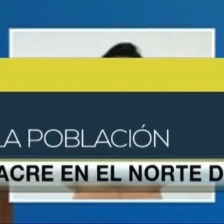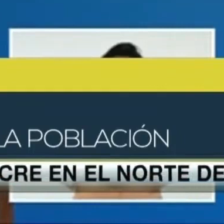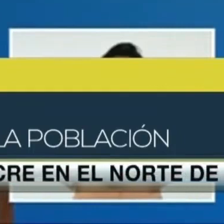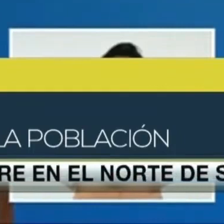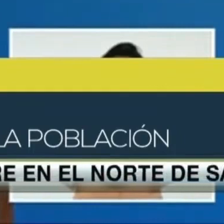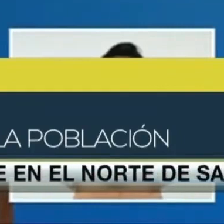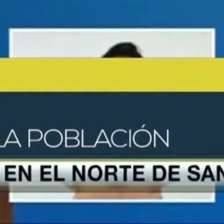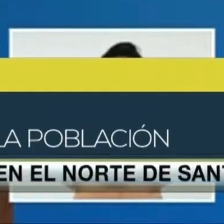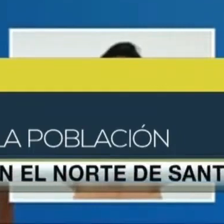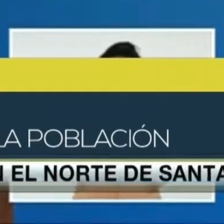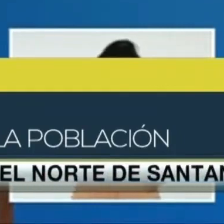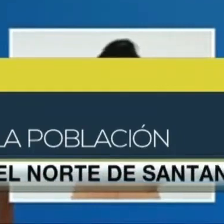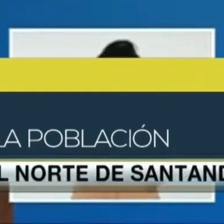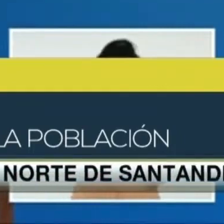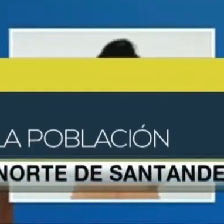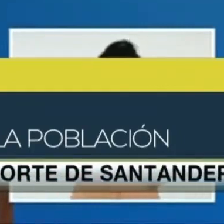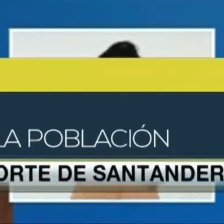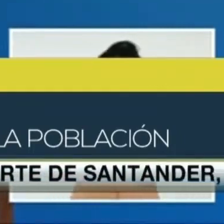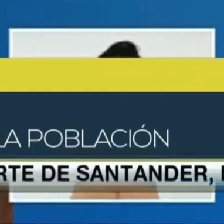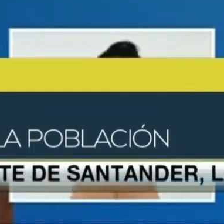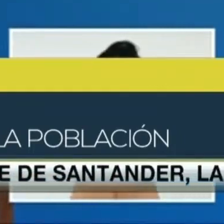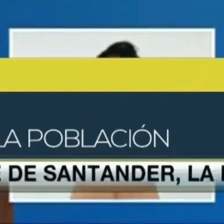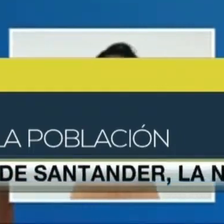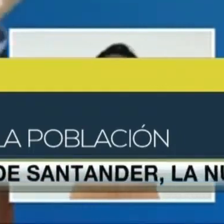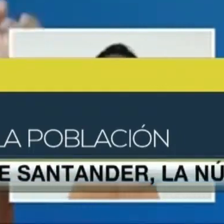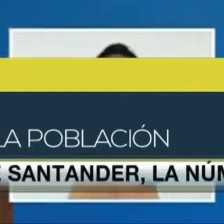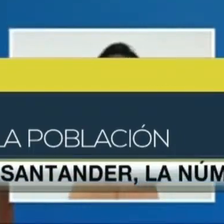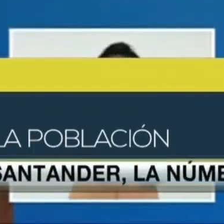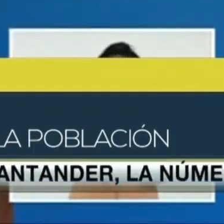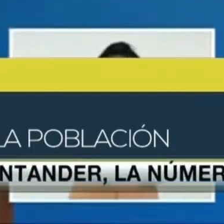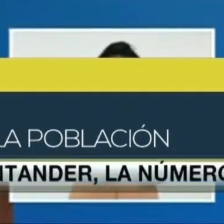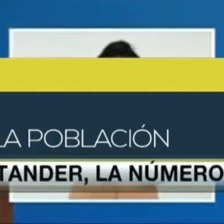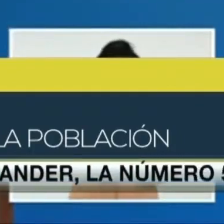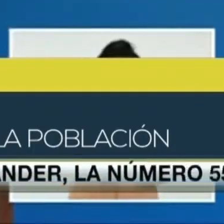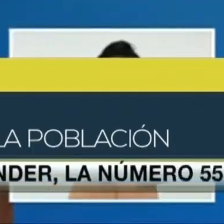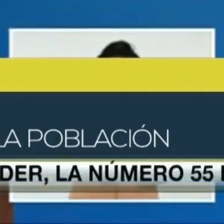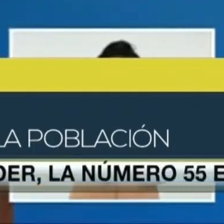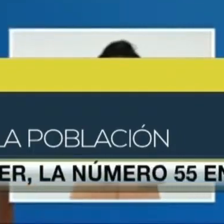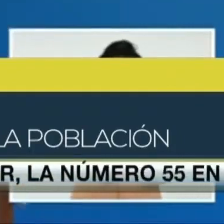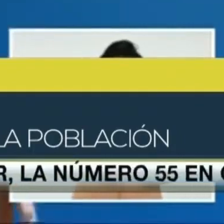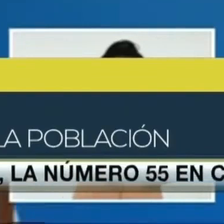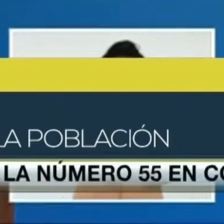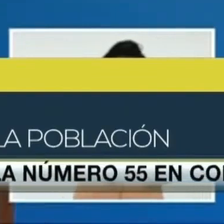Biden atribuyó a la COVID y